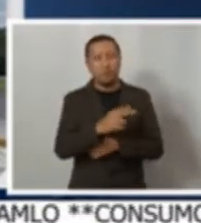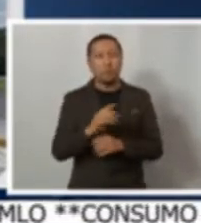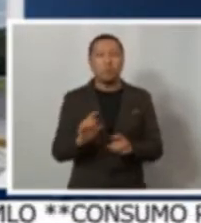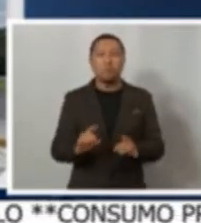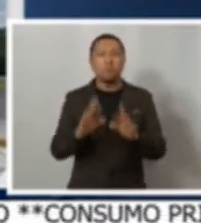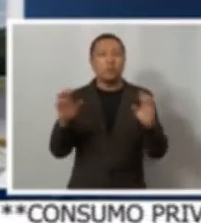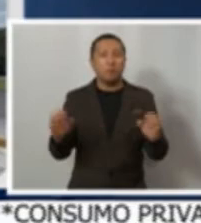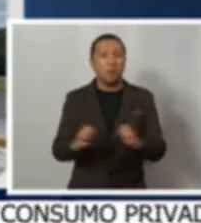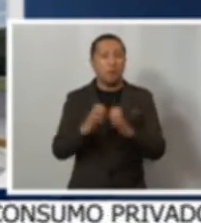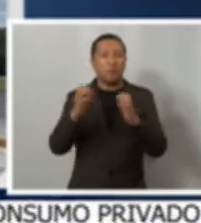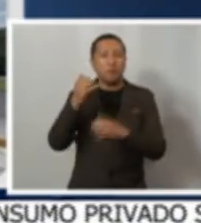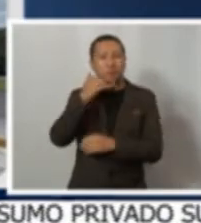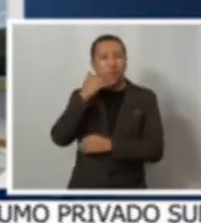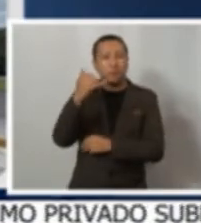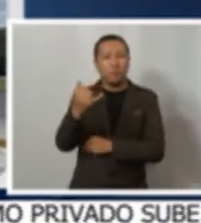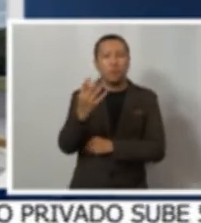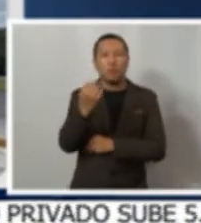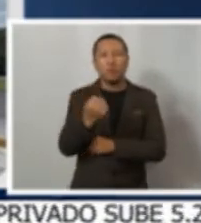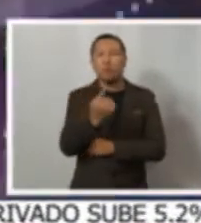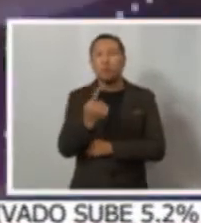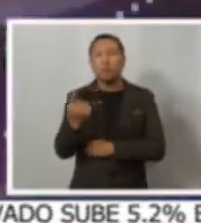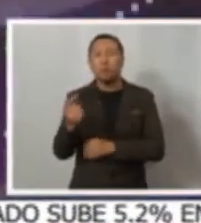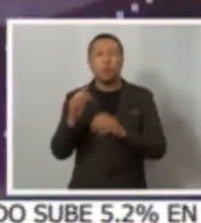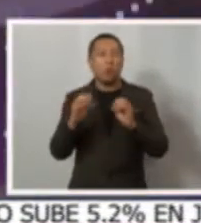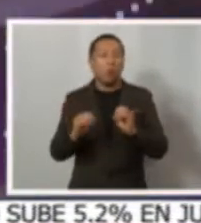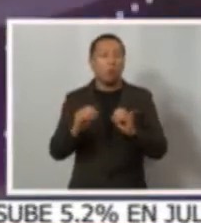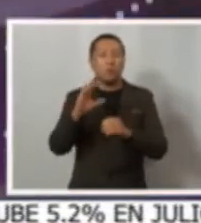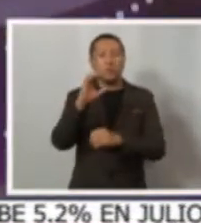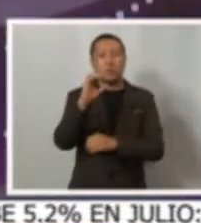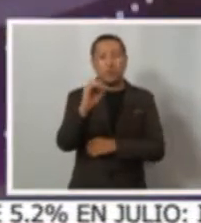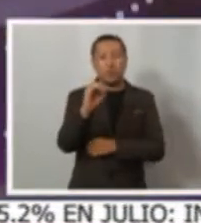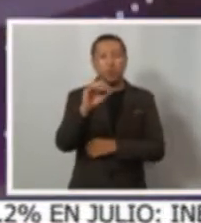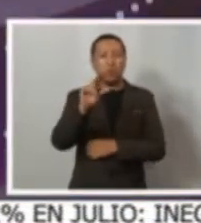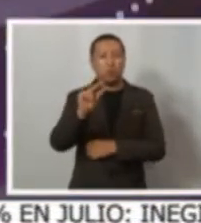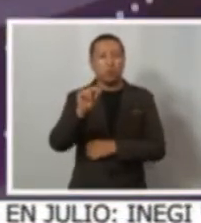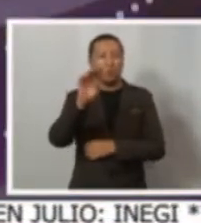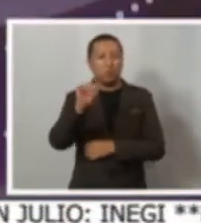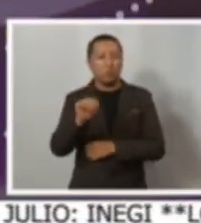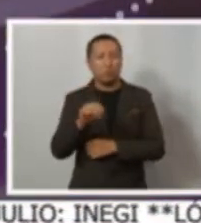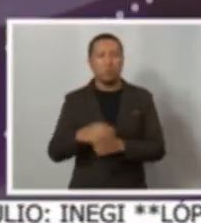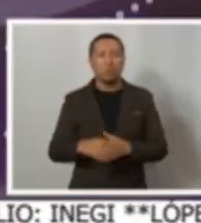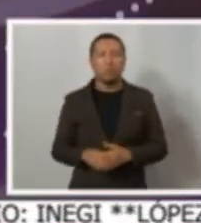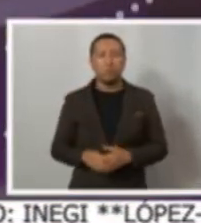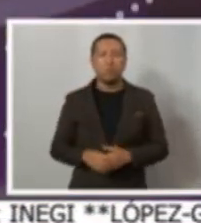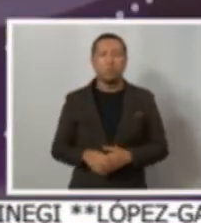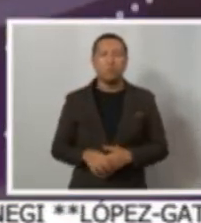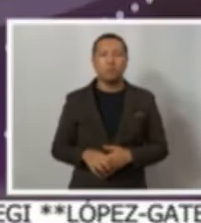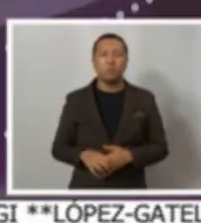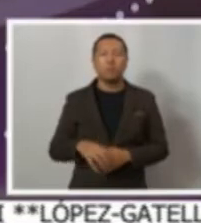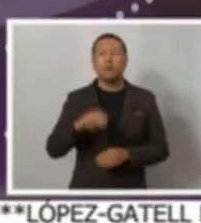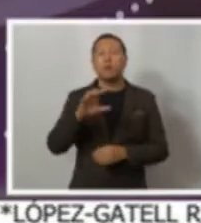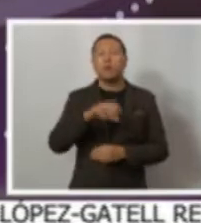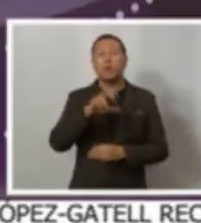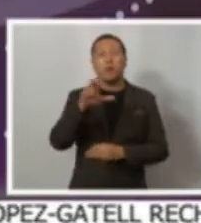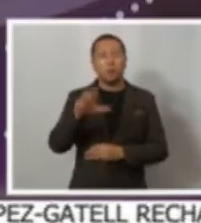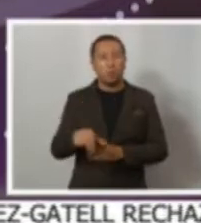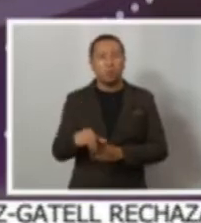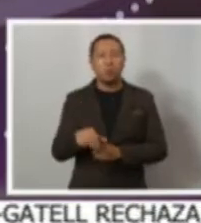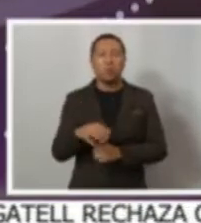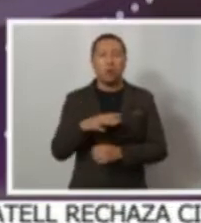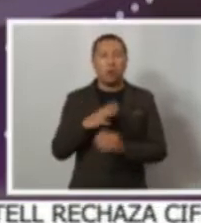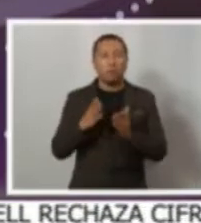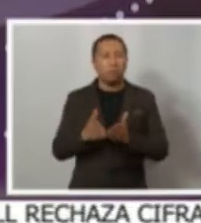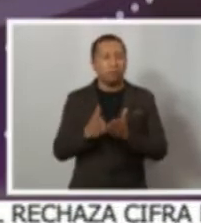y 089. Y en Cancún, unas 2.500 embarcaciones privadas y del servicio público fueron